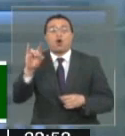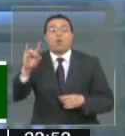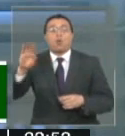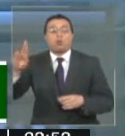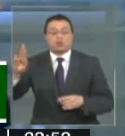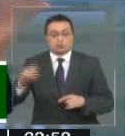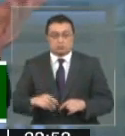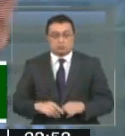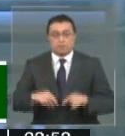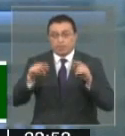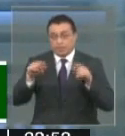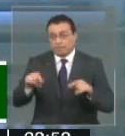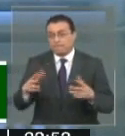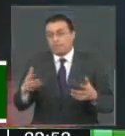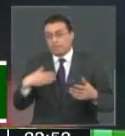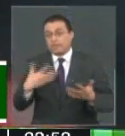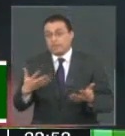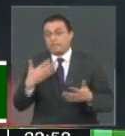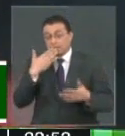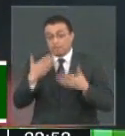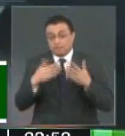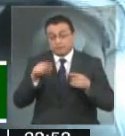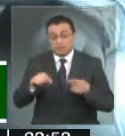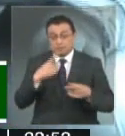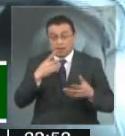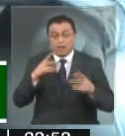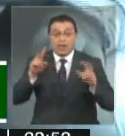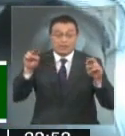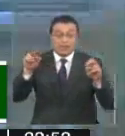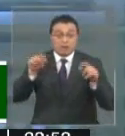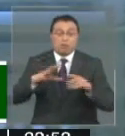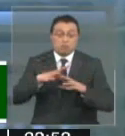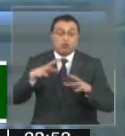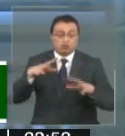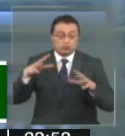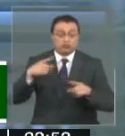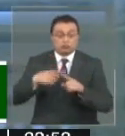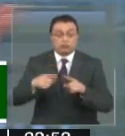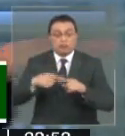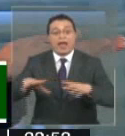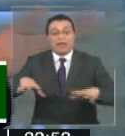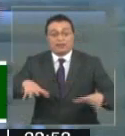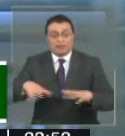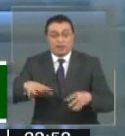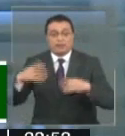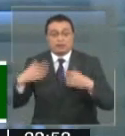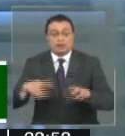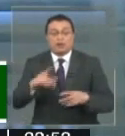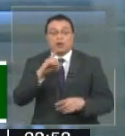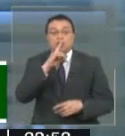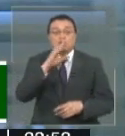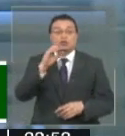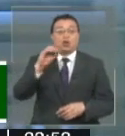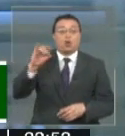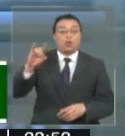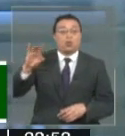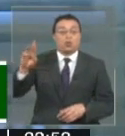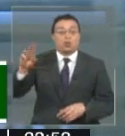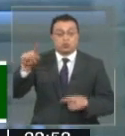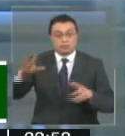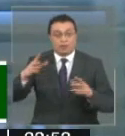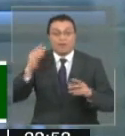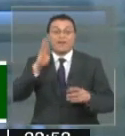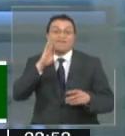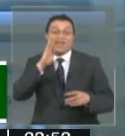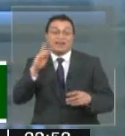Por ejemplo, me tocó, dado que estamos en este año Turismo Accesible, me ha tocado muchas actividades. Bueno, estuvo el tour de la comunidad